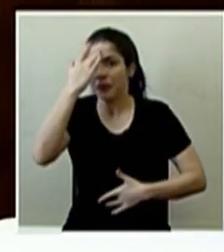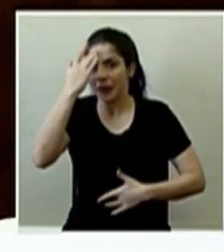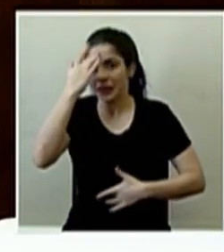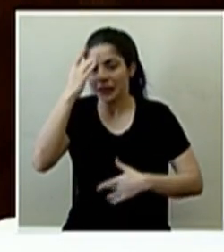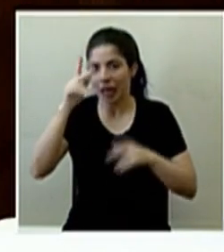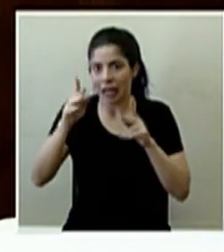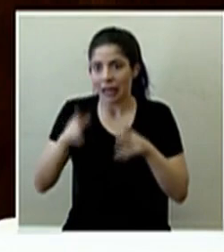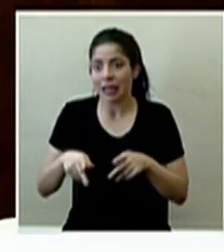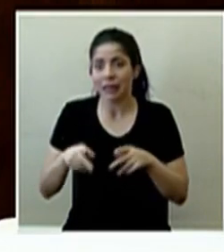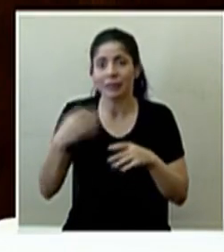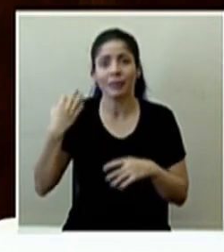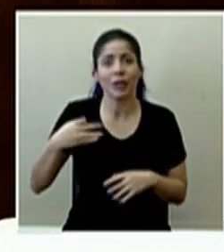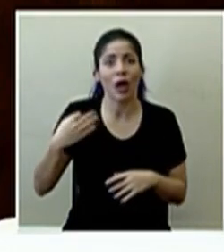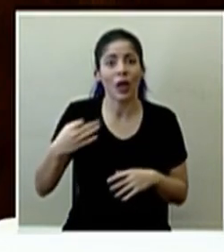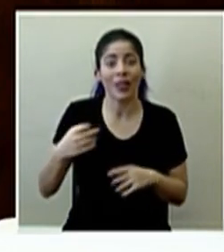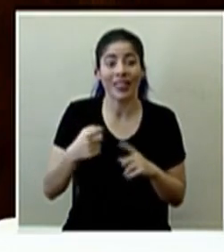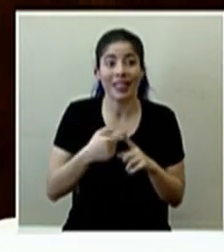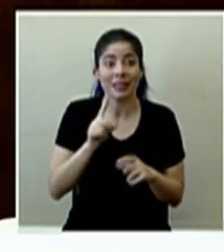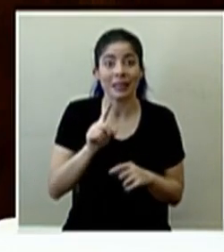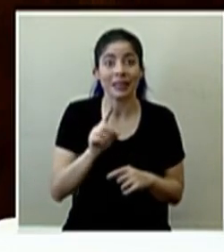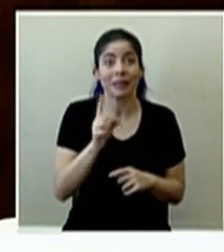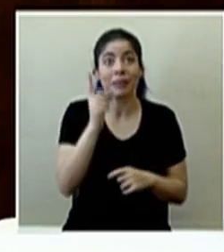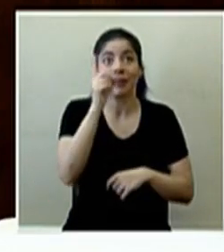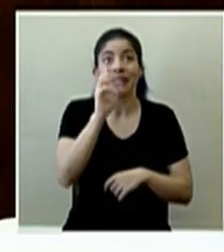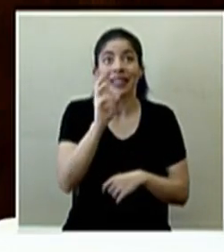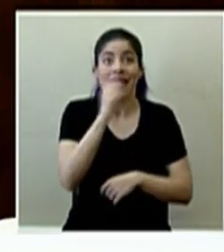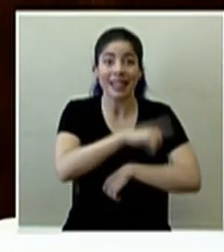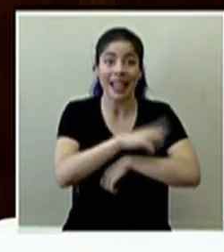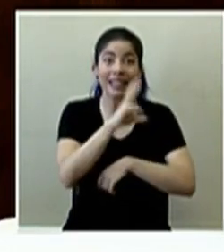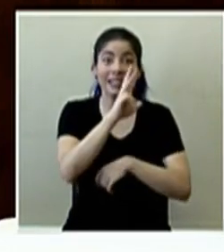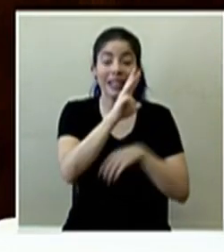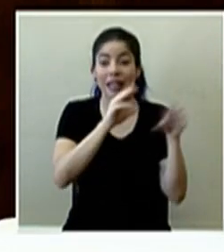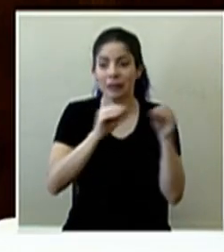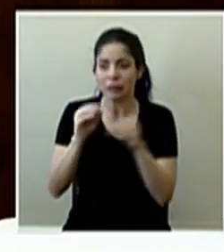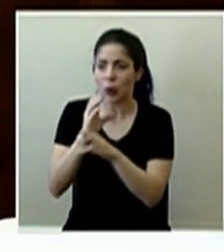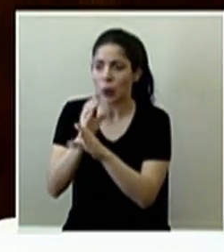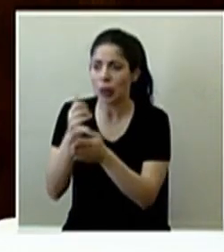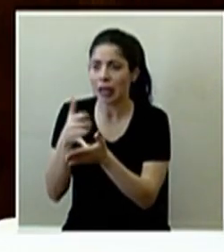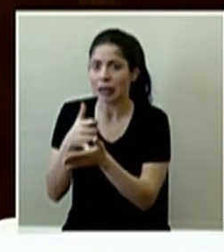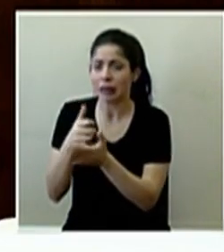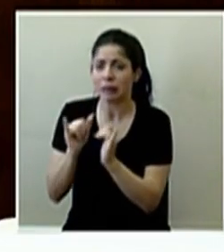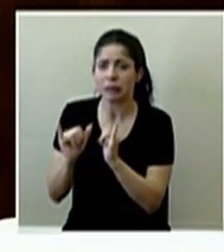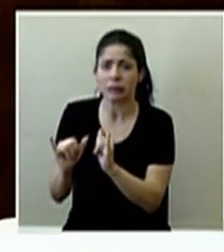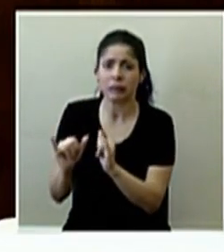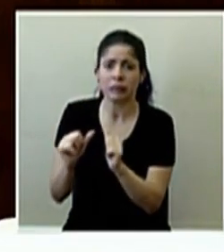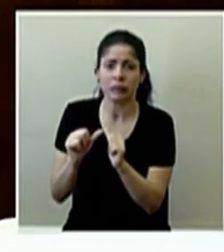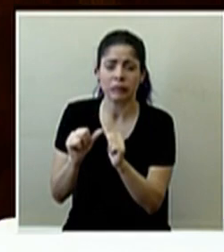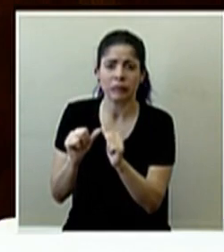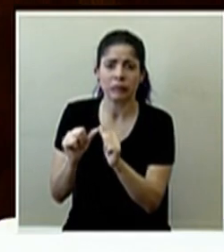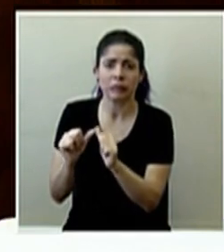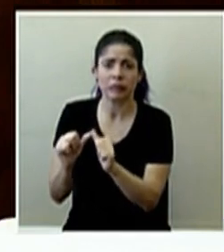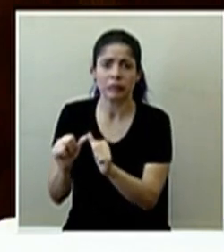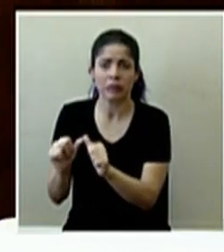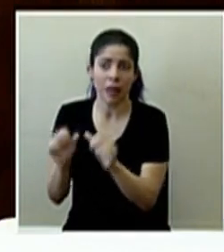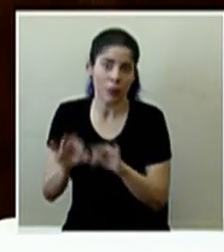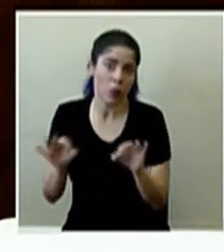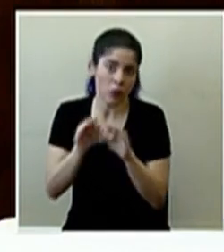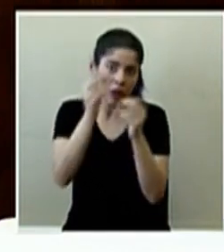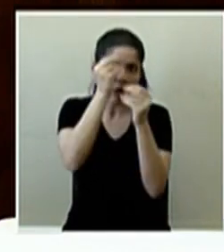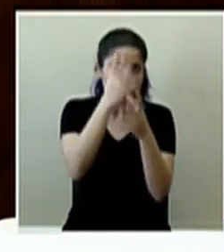estado todos los días, desde el día 6, ingresados en la unidad de cuidados intensivos y eso es importante